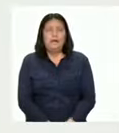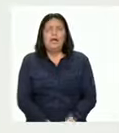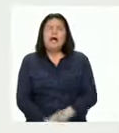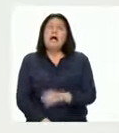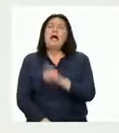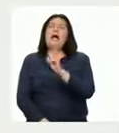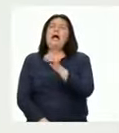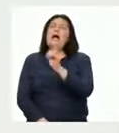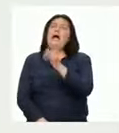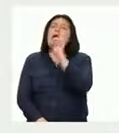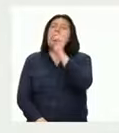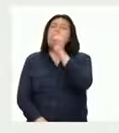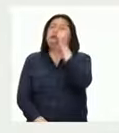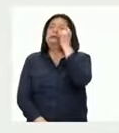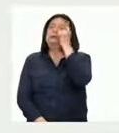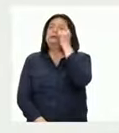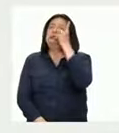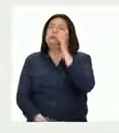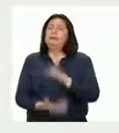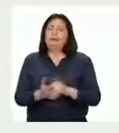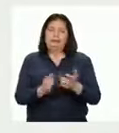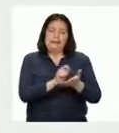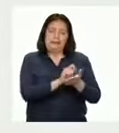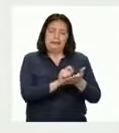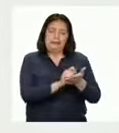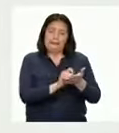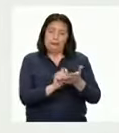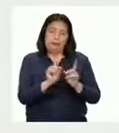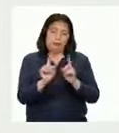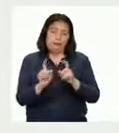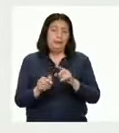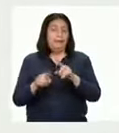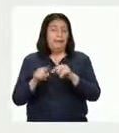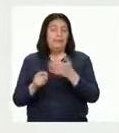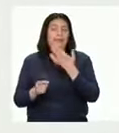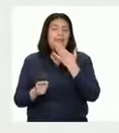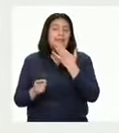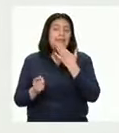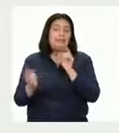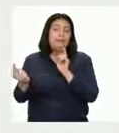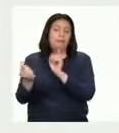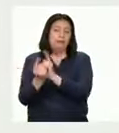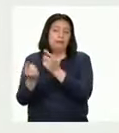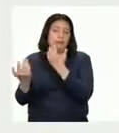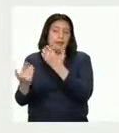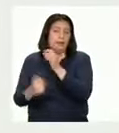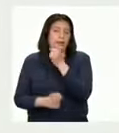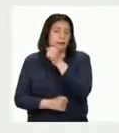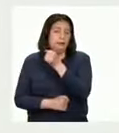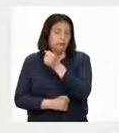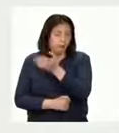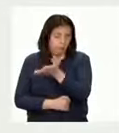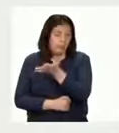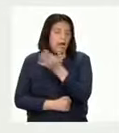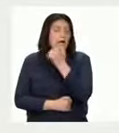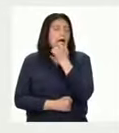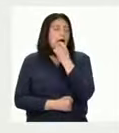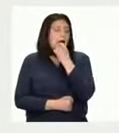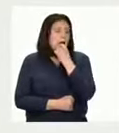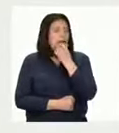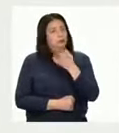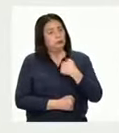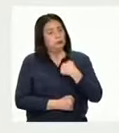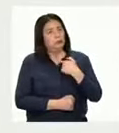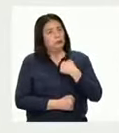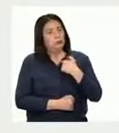Ah, profesora, ya entendí. La redacción de mis preguntas dependerá de a quién me dirija. Pero bueno, en mi